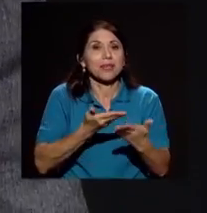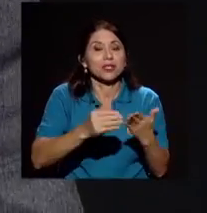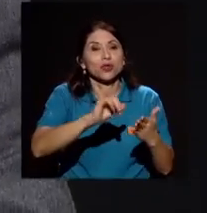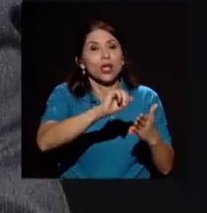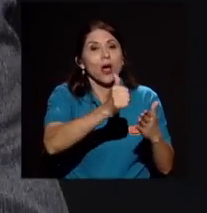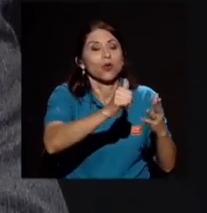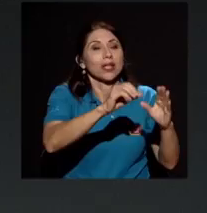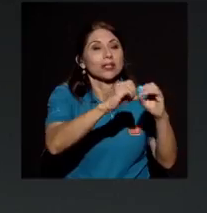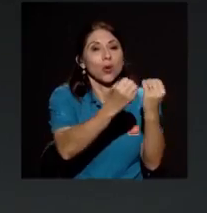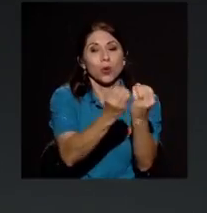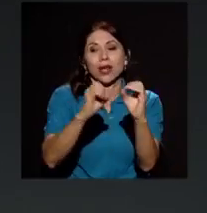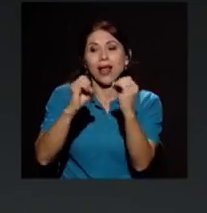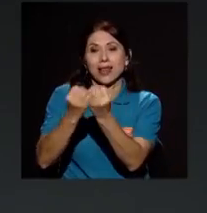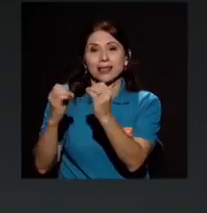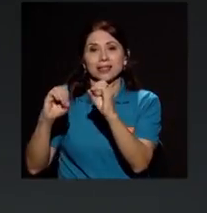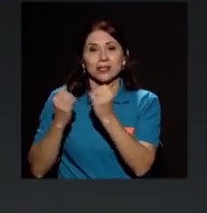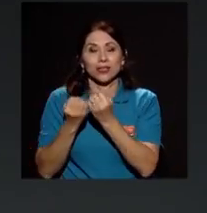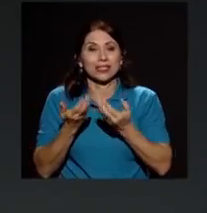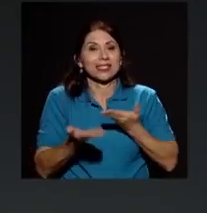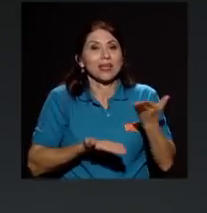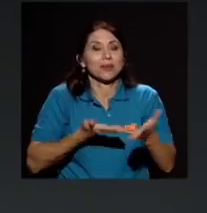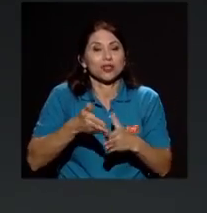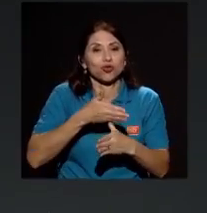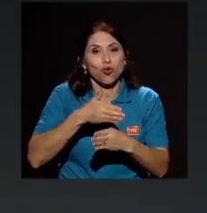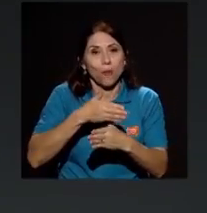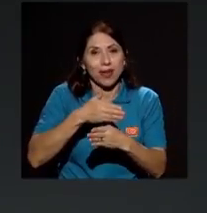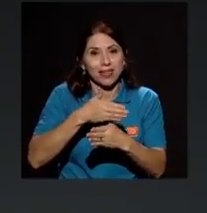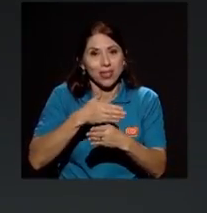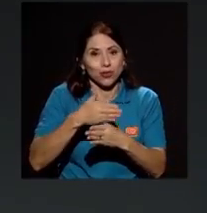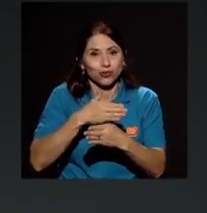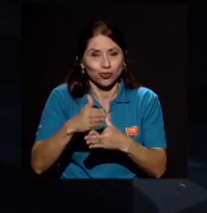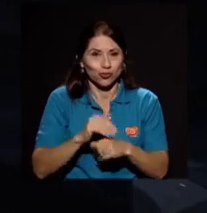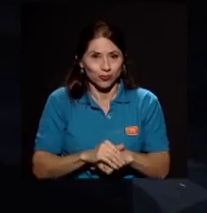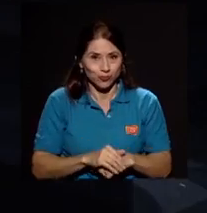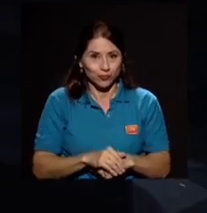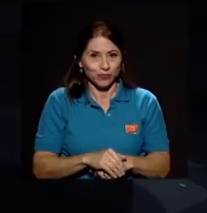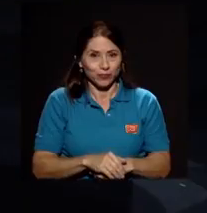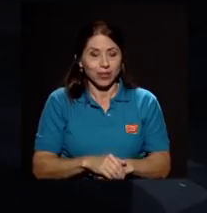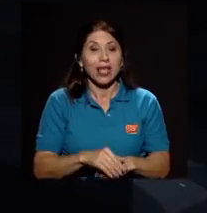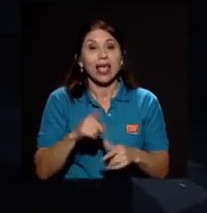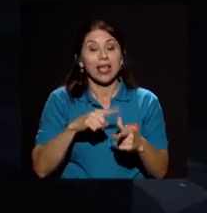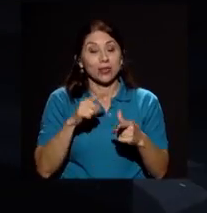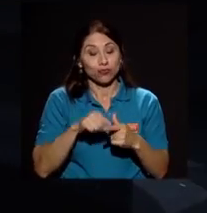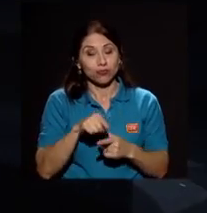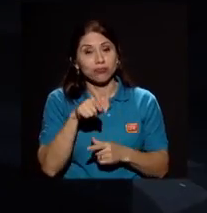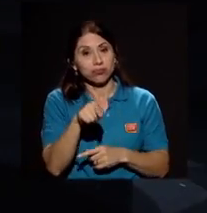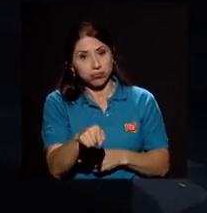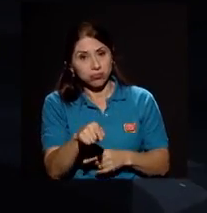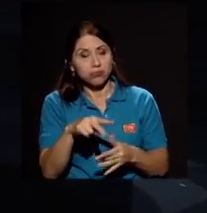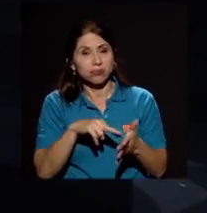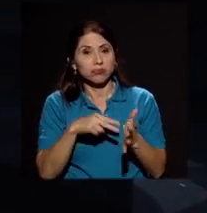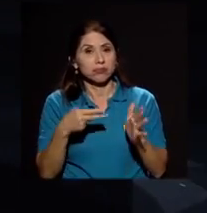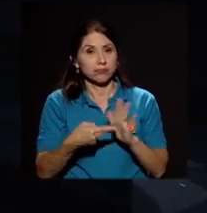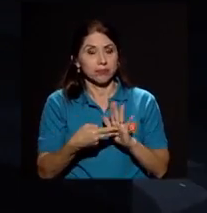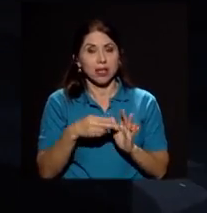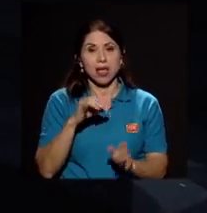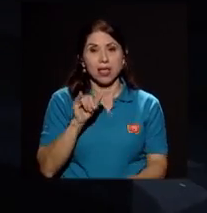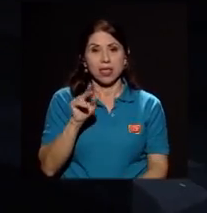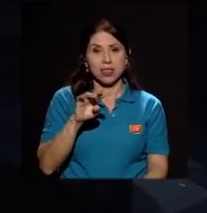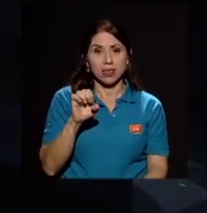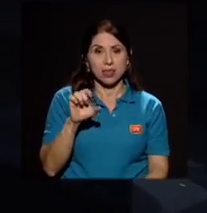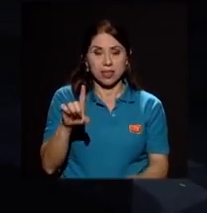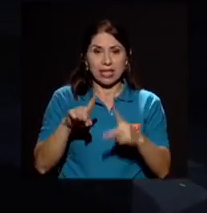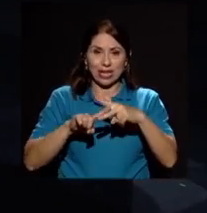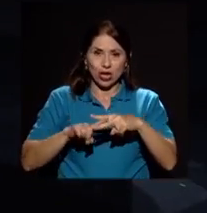la corporación lo que se llama servicios compartidos browser services y en este sentido inter comenzó a